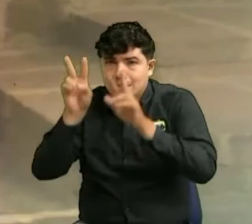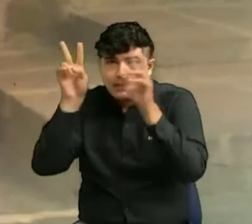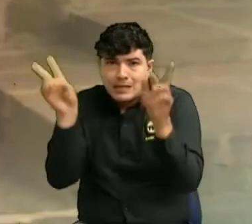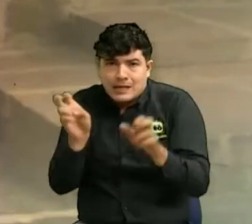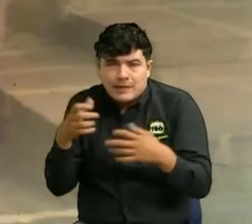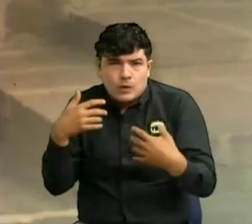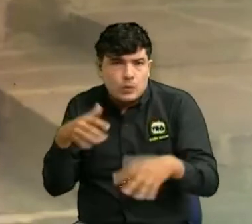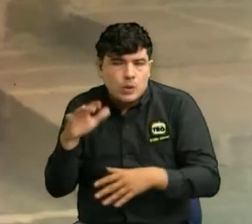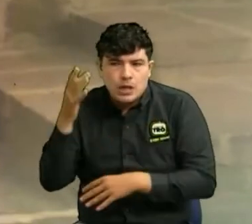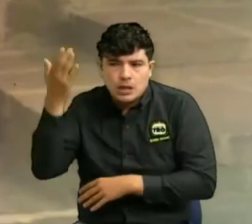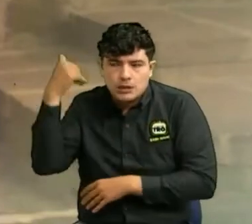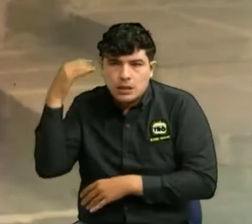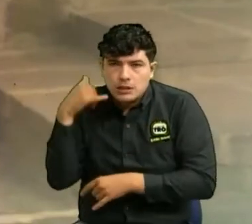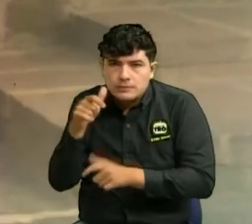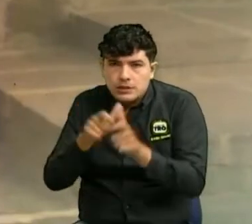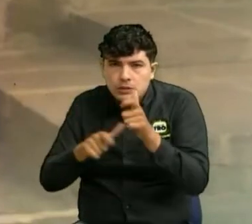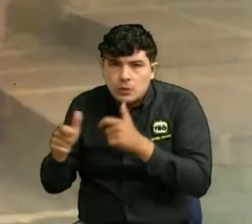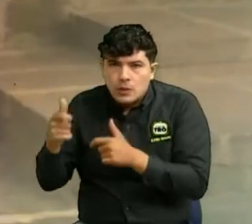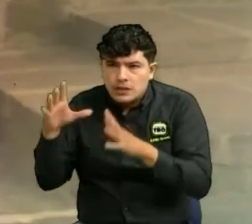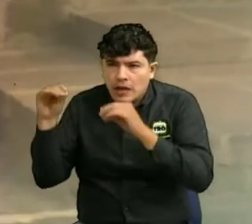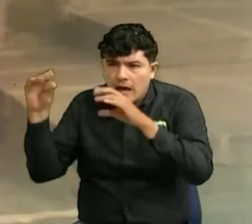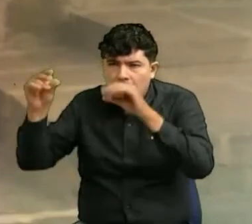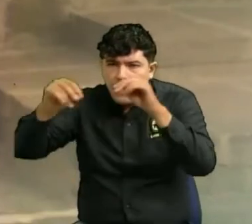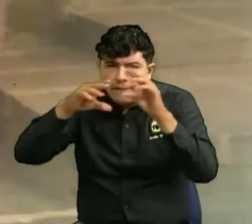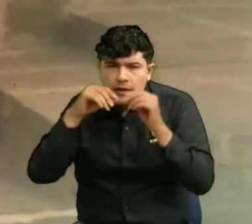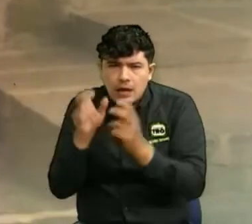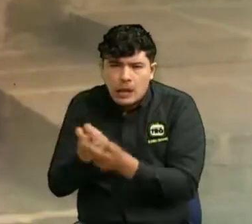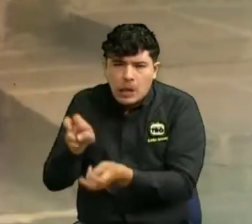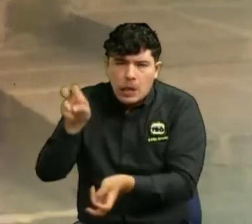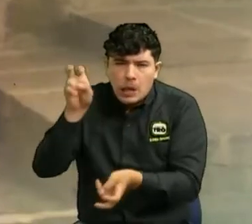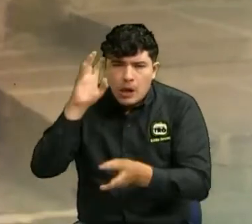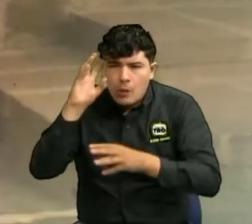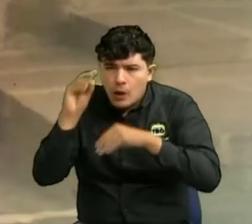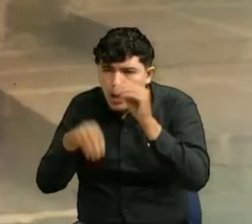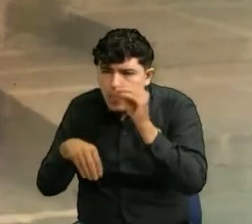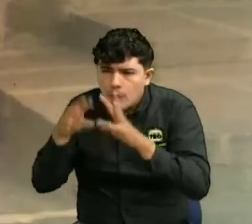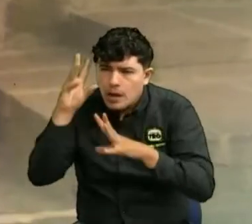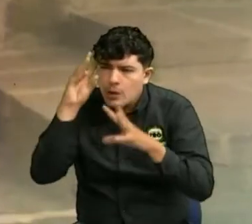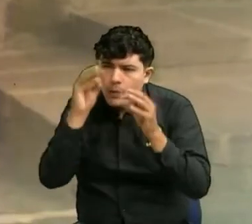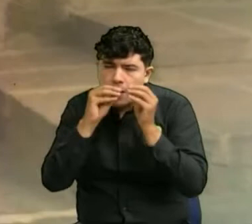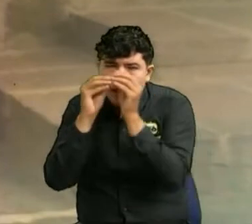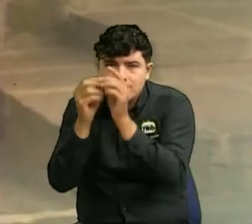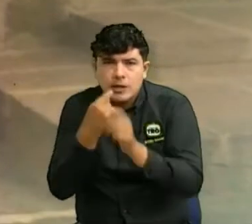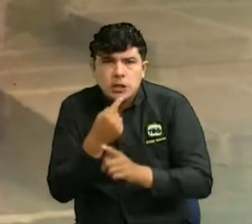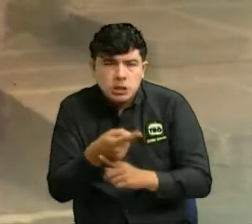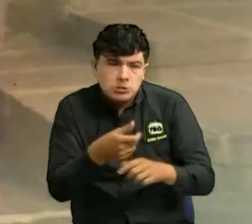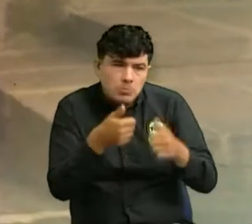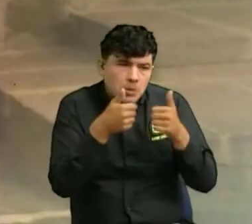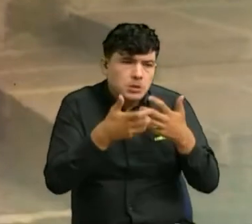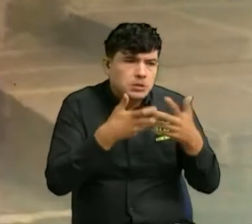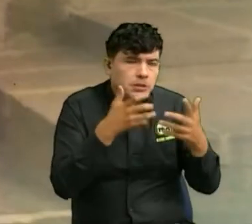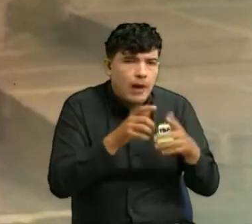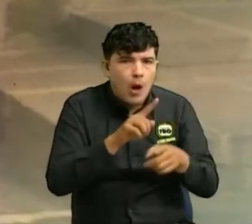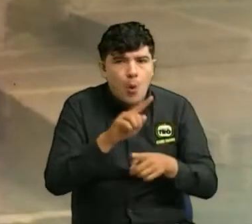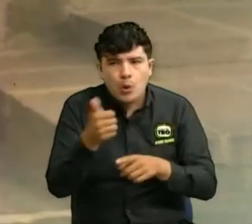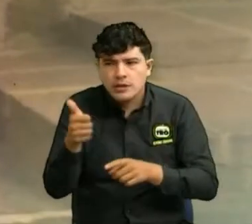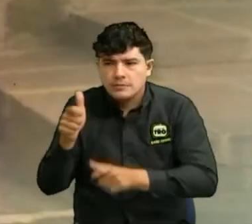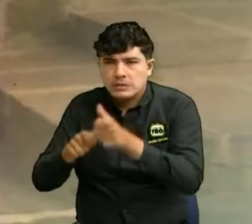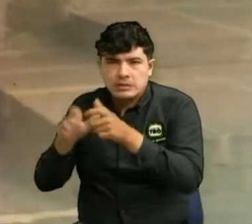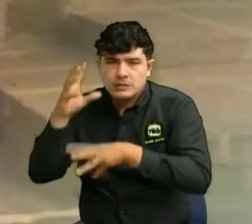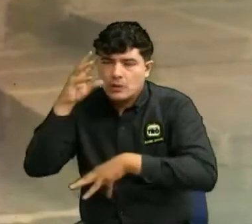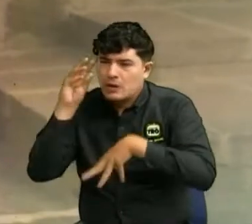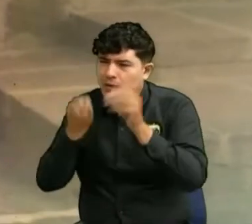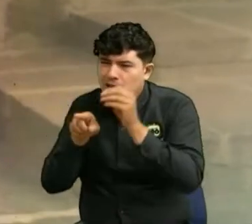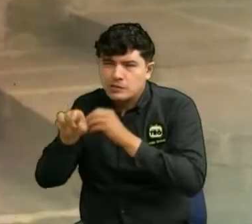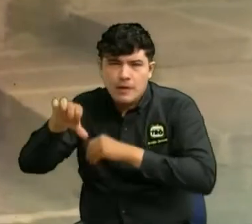últimamente ha sido objeto de mucha controversia, porque hay quienes dicen que es un buen sistema y hay otros que dicen